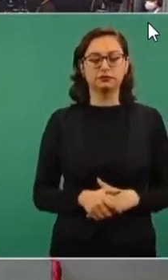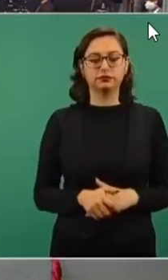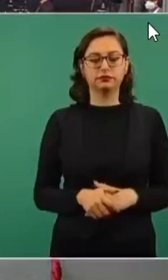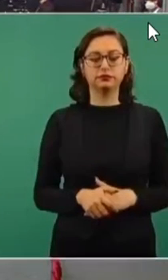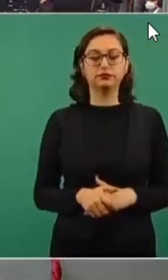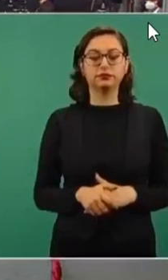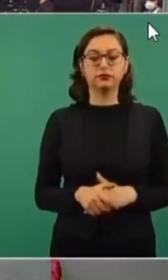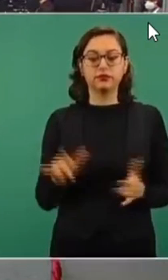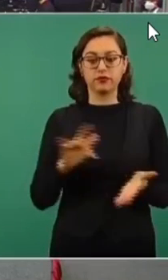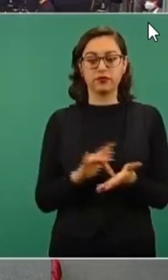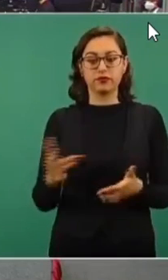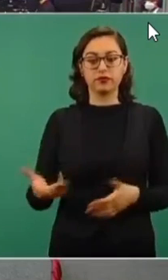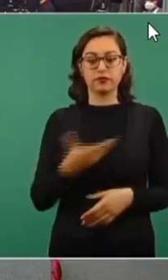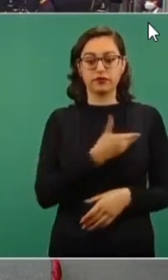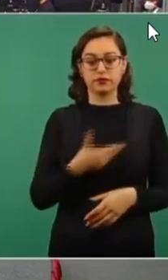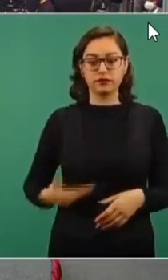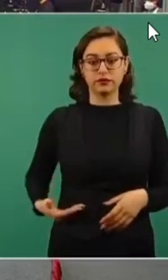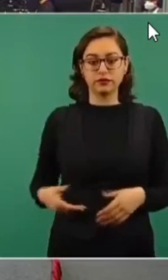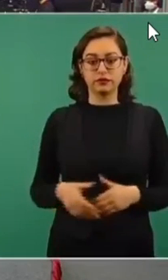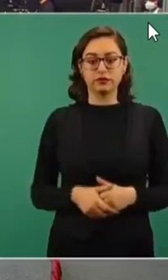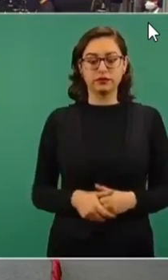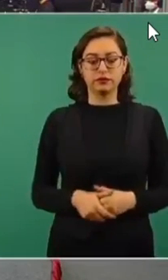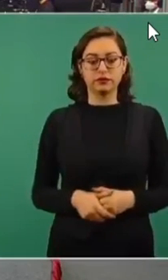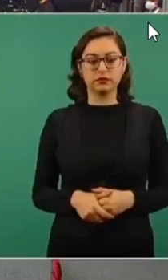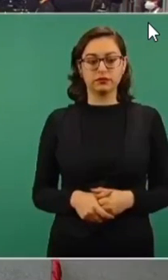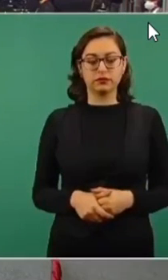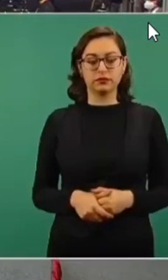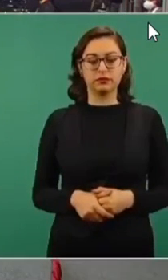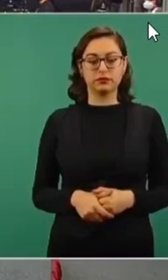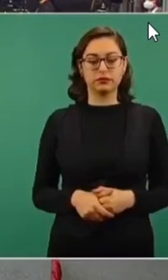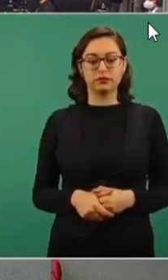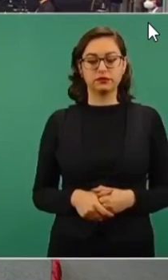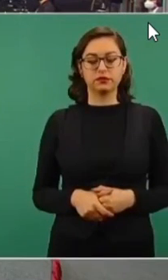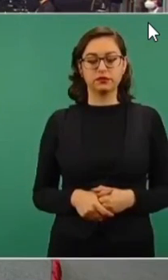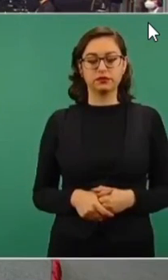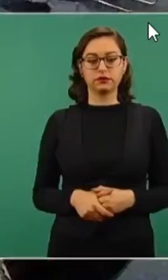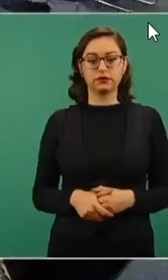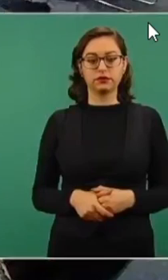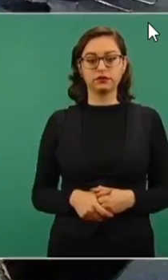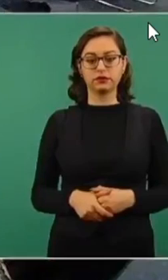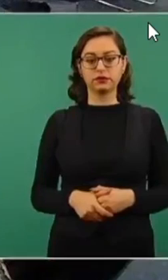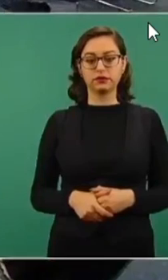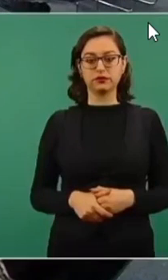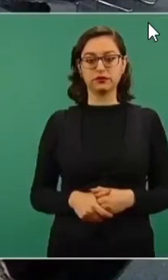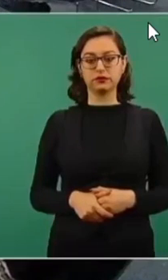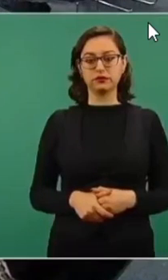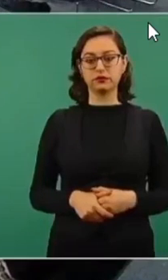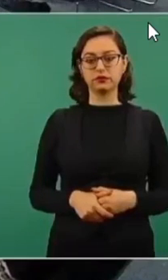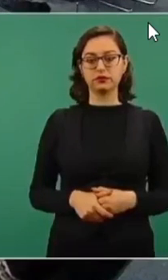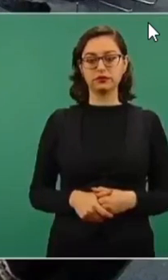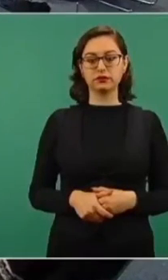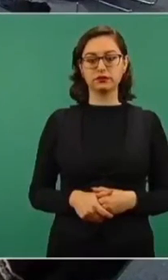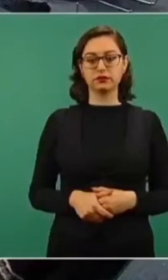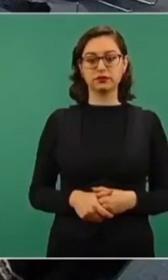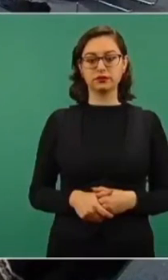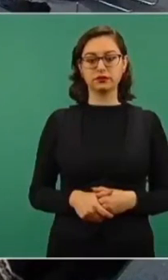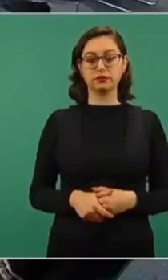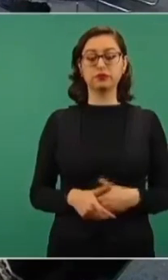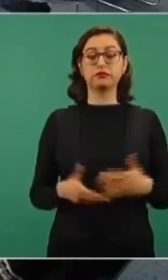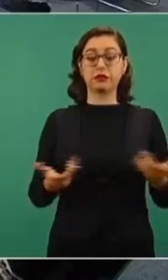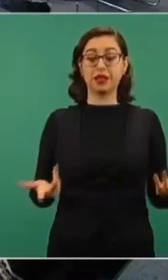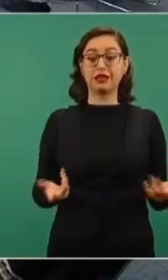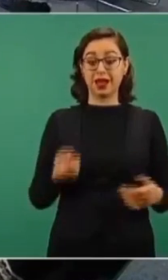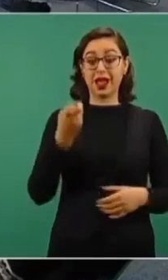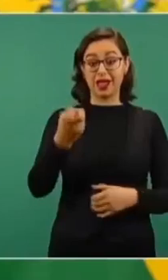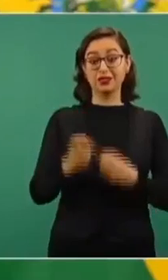Gracias, presidente. Bueno, en realidad fue justamente uno de los objetivos del golpe de